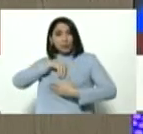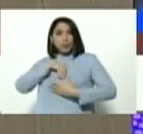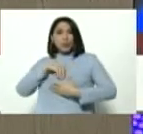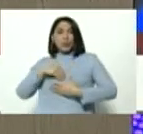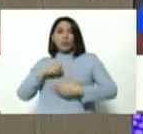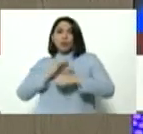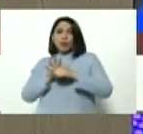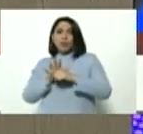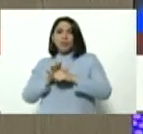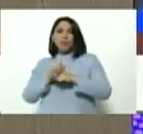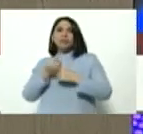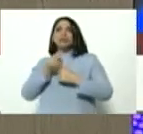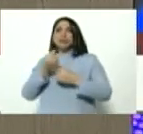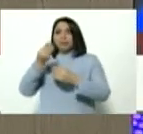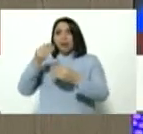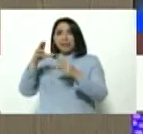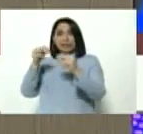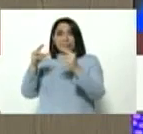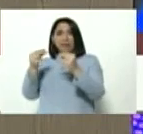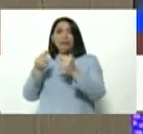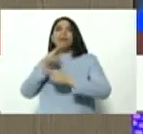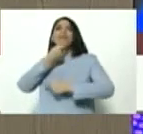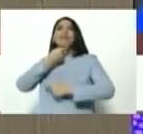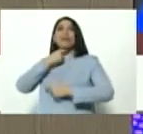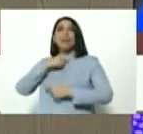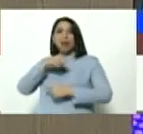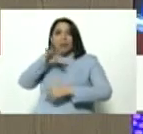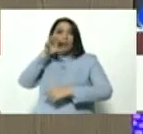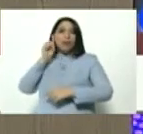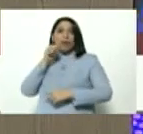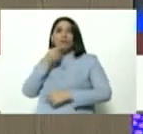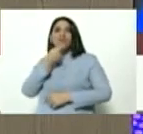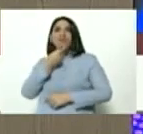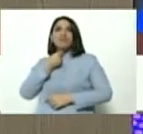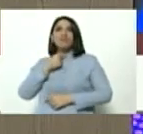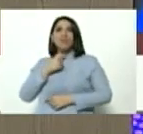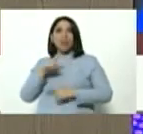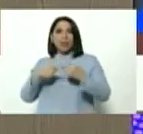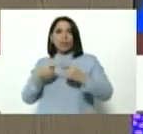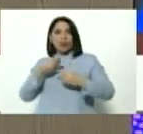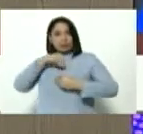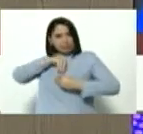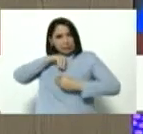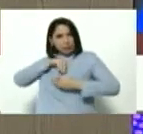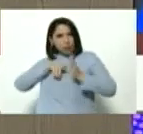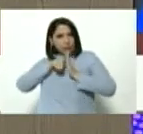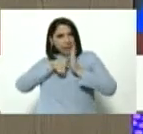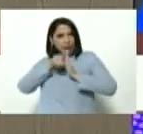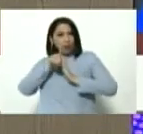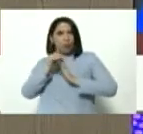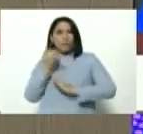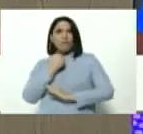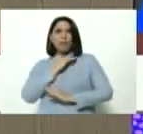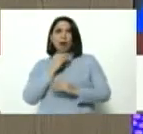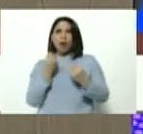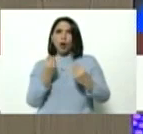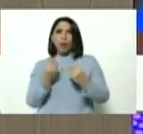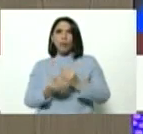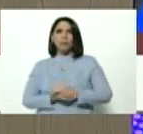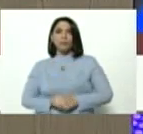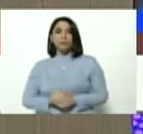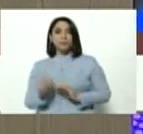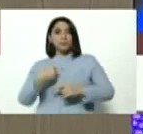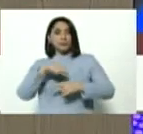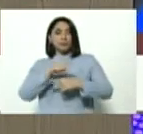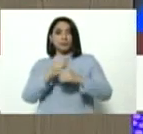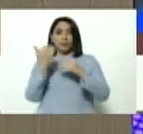garganta de la persona receptora y luego desarrolle la enfermedad. Ustedes recuerdan que en la primera fase de